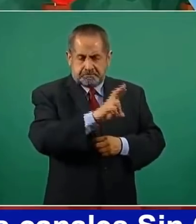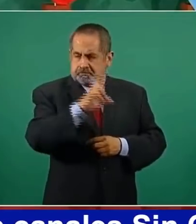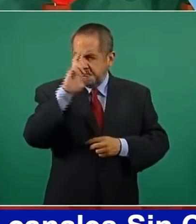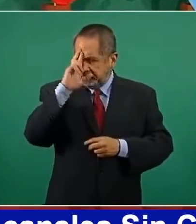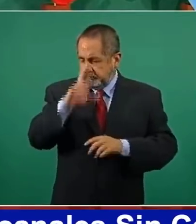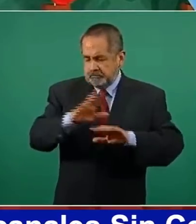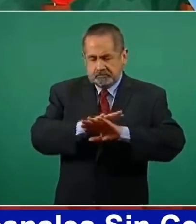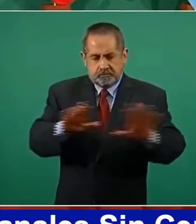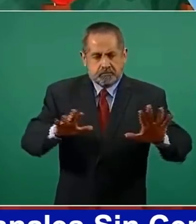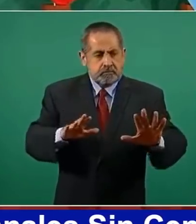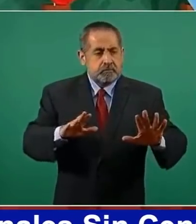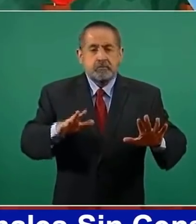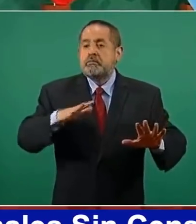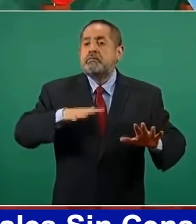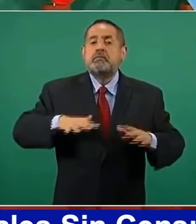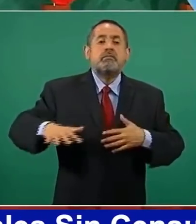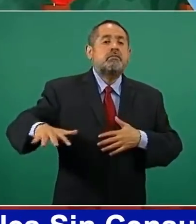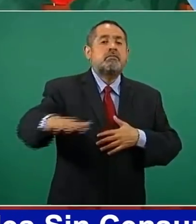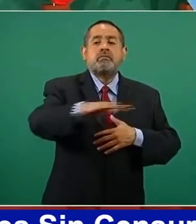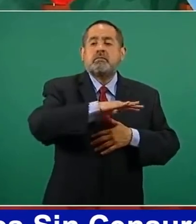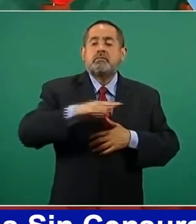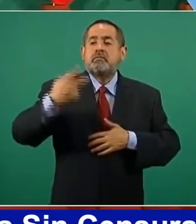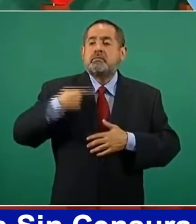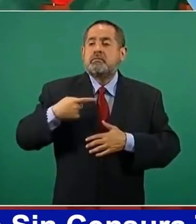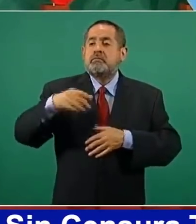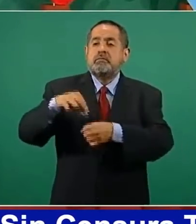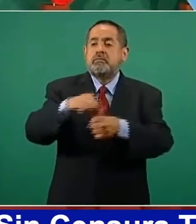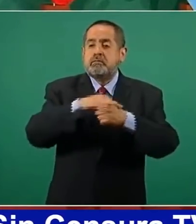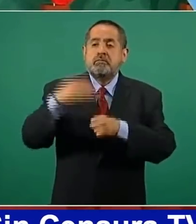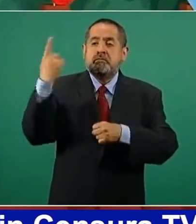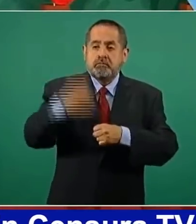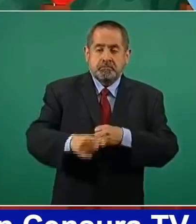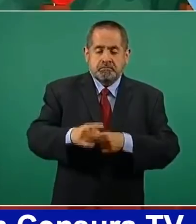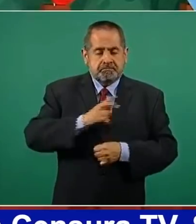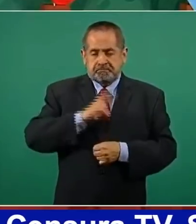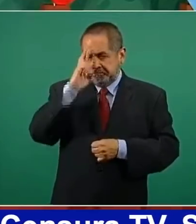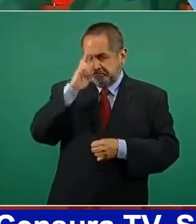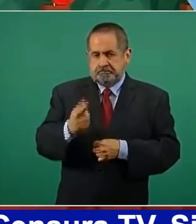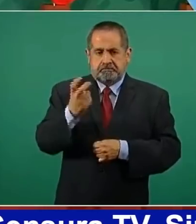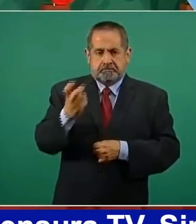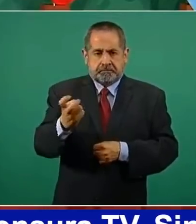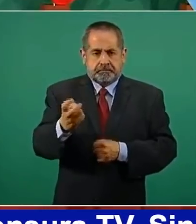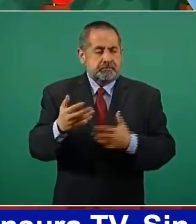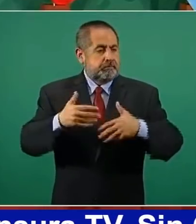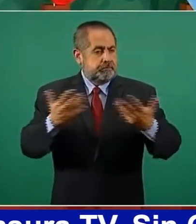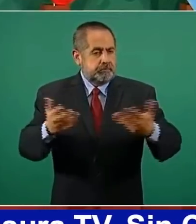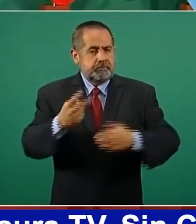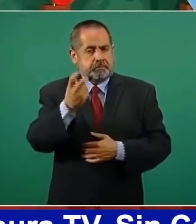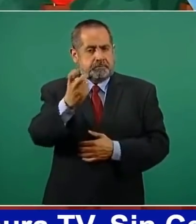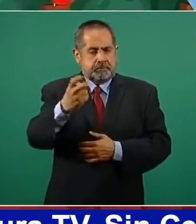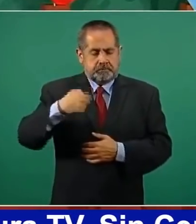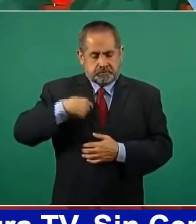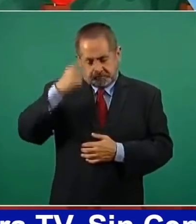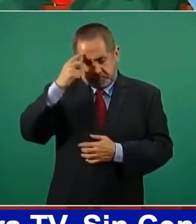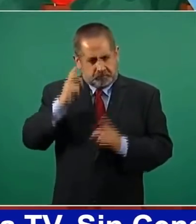hacer respetar la voluntad soberana del pueblo. Por eso no tengo duda